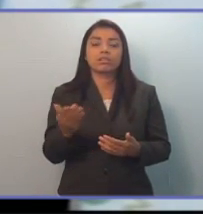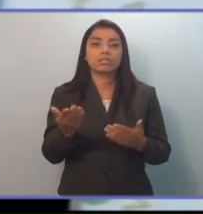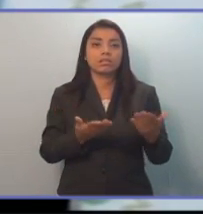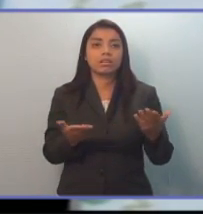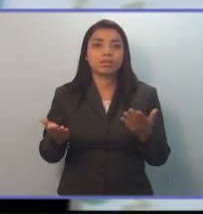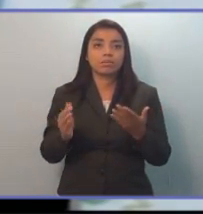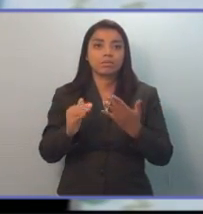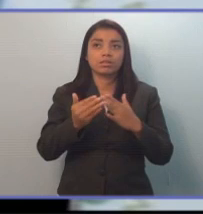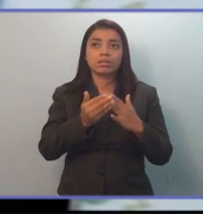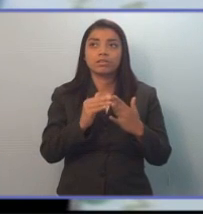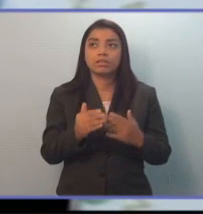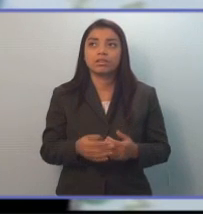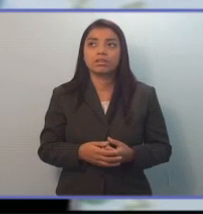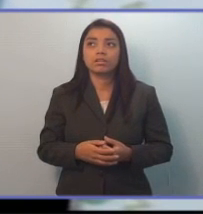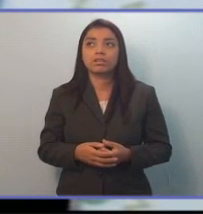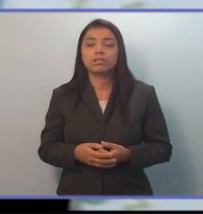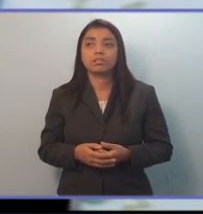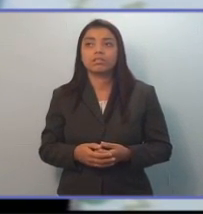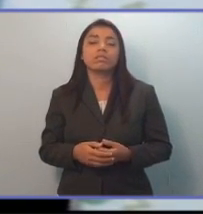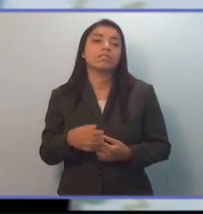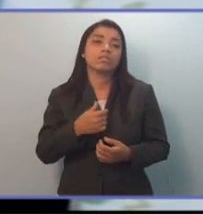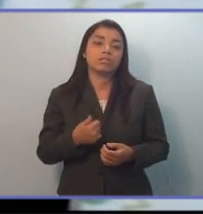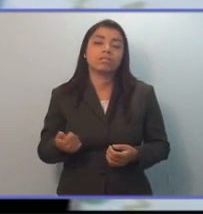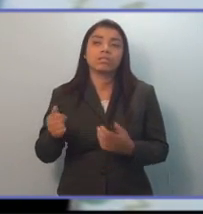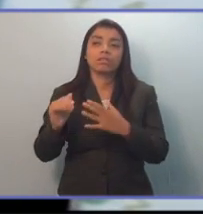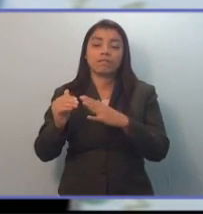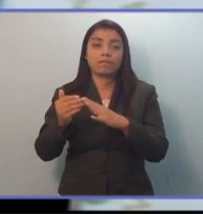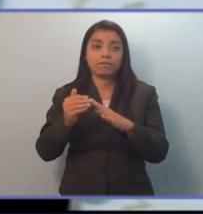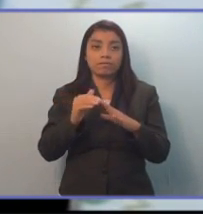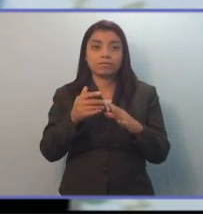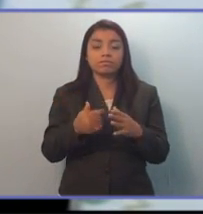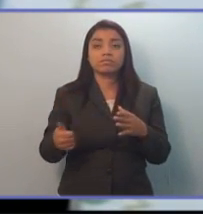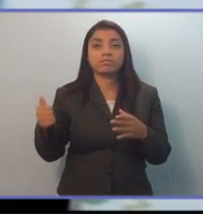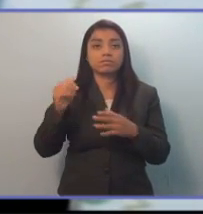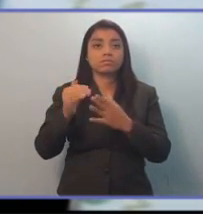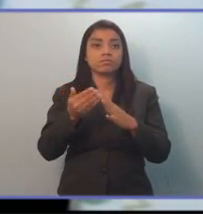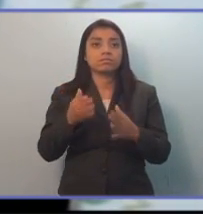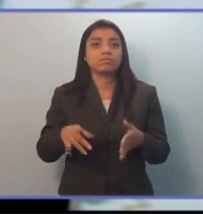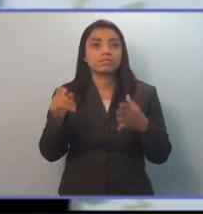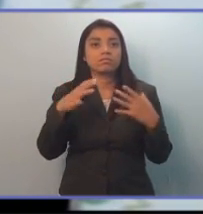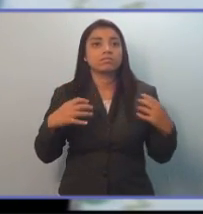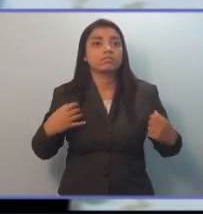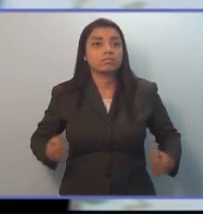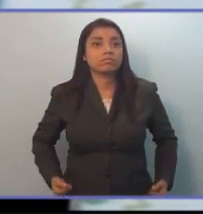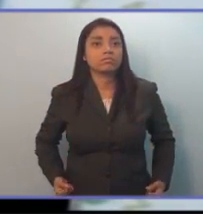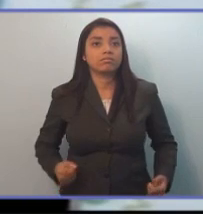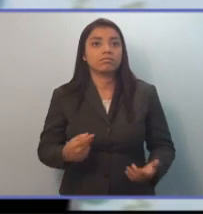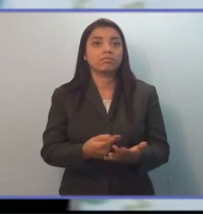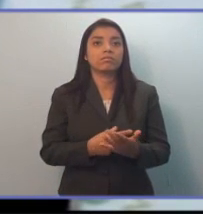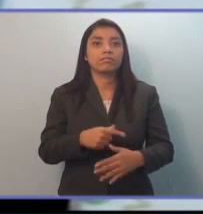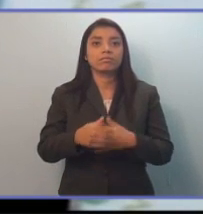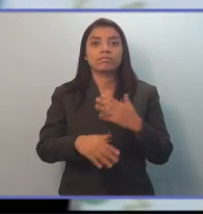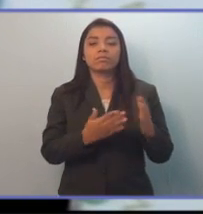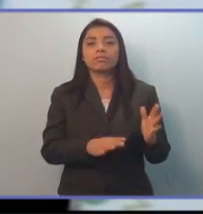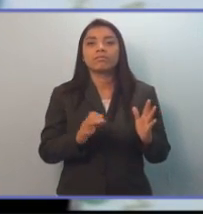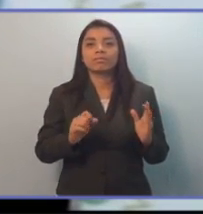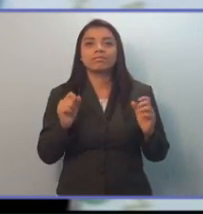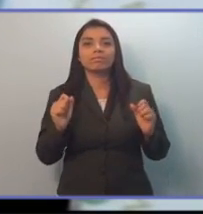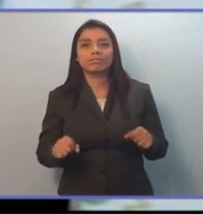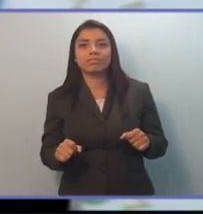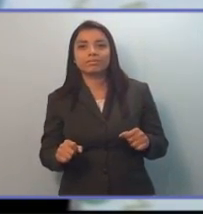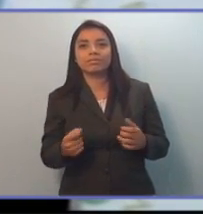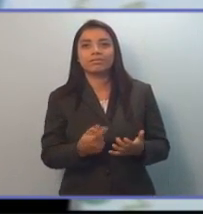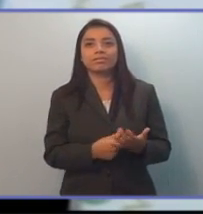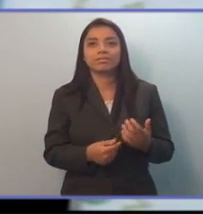Civil. La Comisión del Servicio Civil ordena la destitución de esta persona, la cual